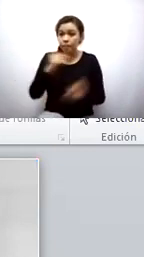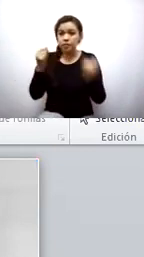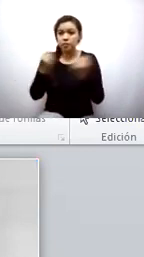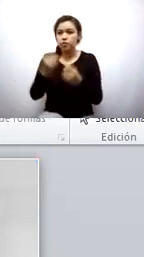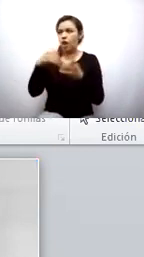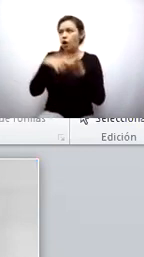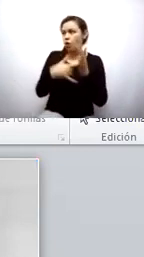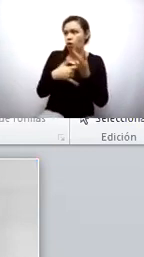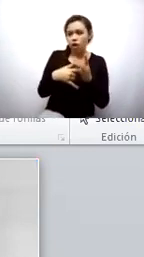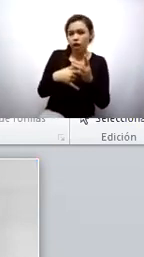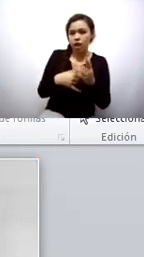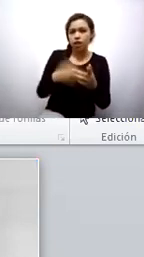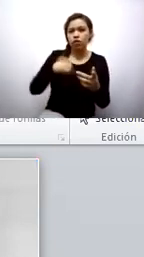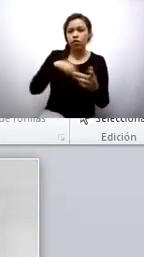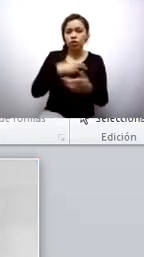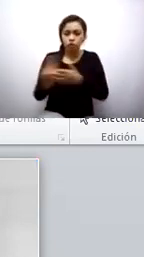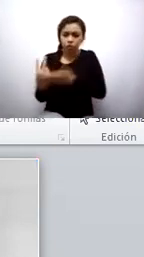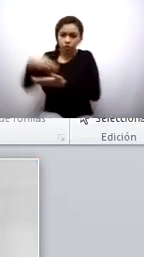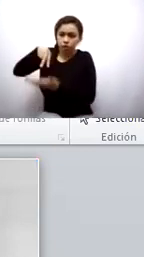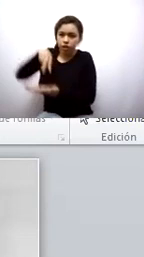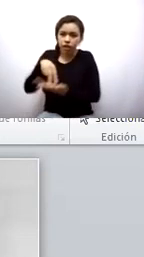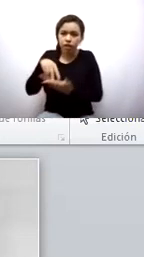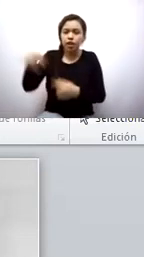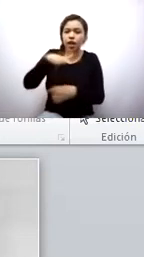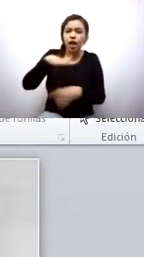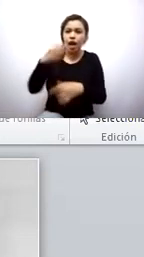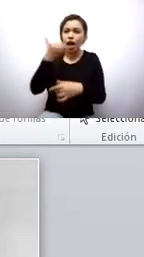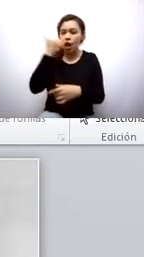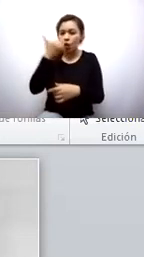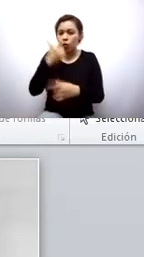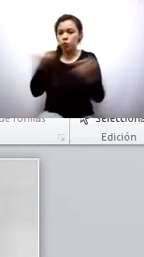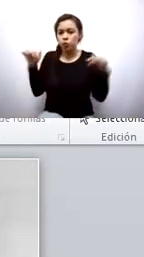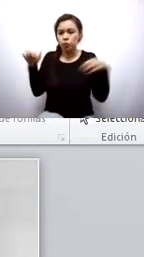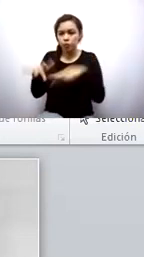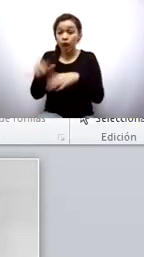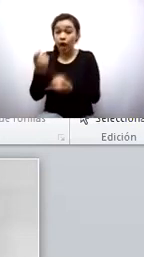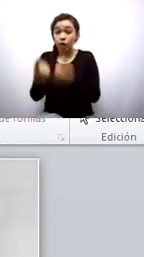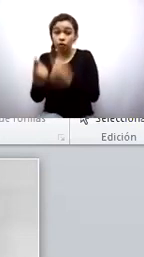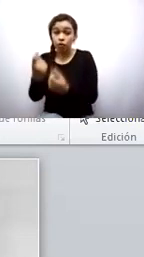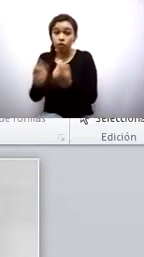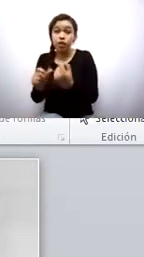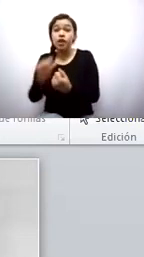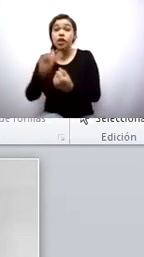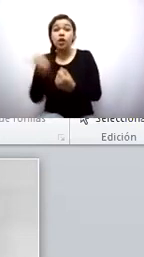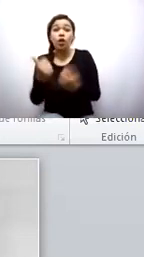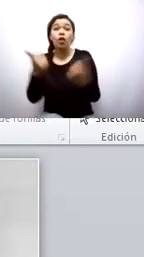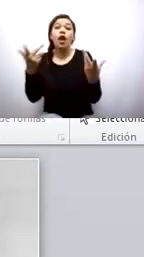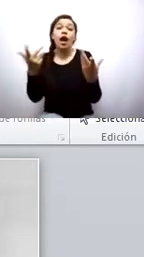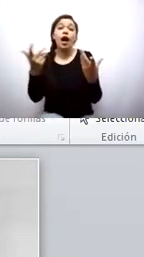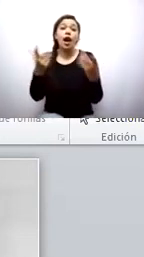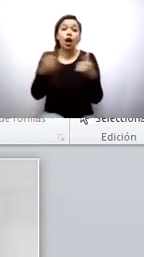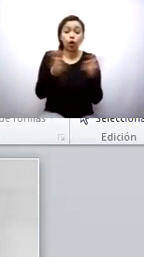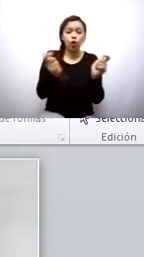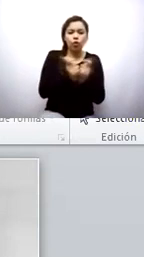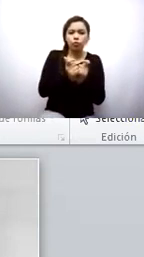estemos tanto presencialmente con un sector de mis alumnos y remotamente con el resto de mi grupo,